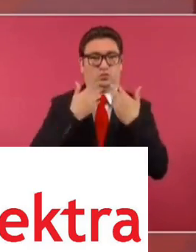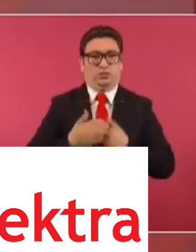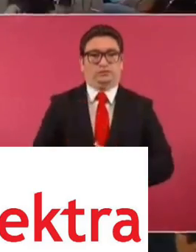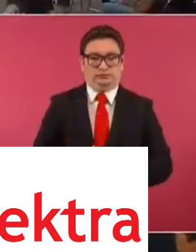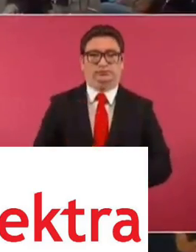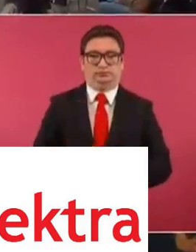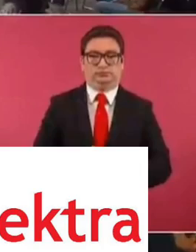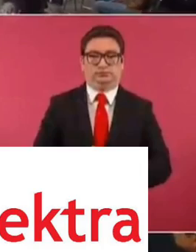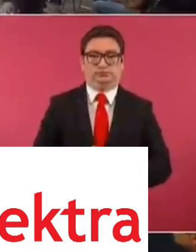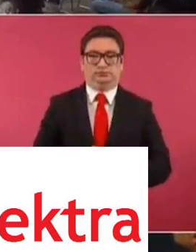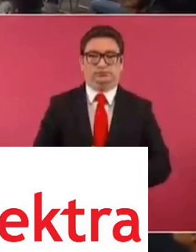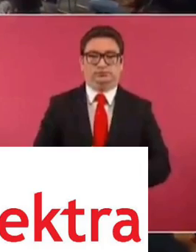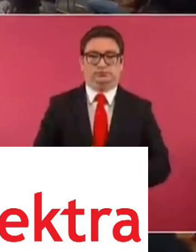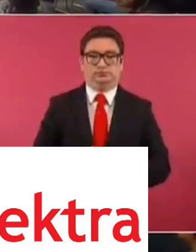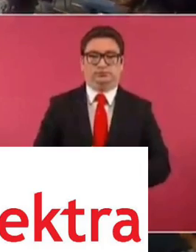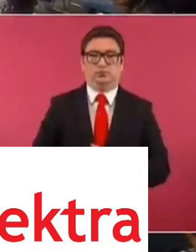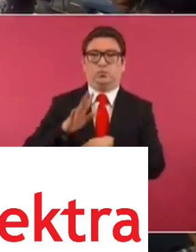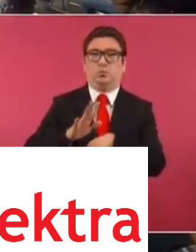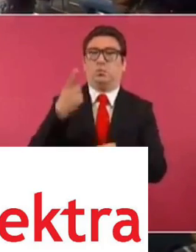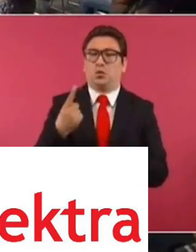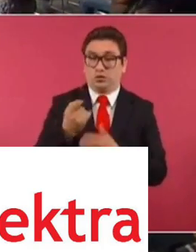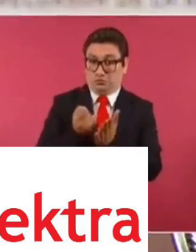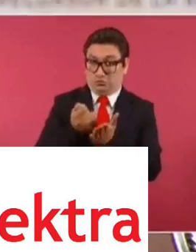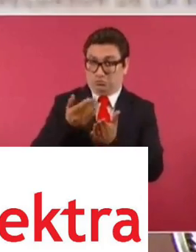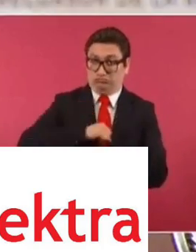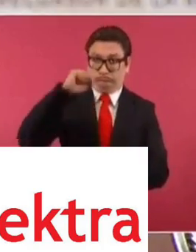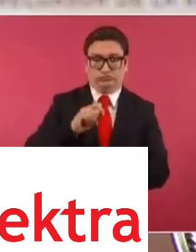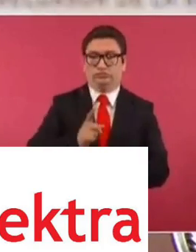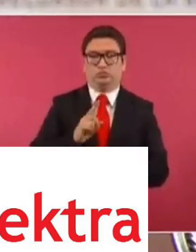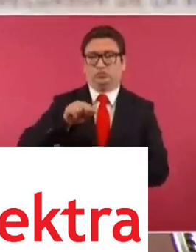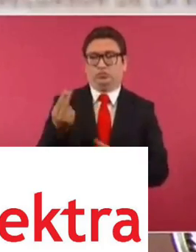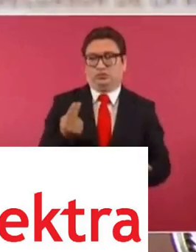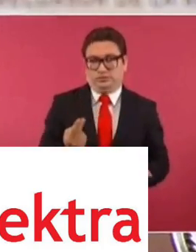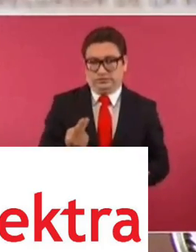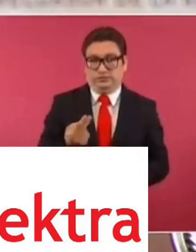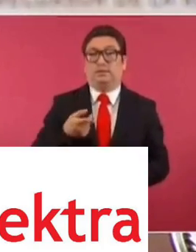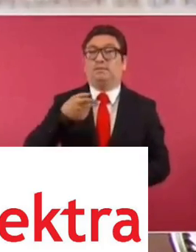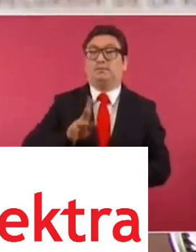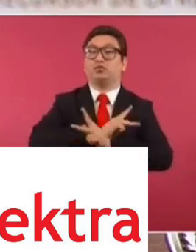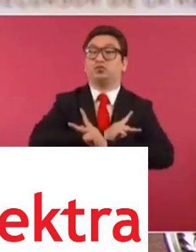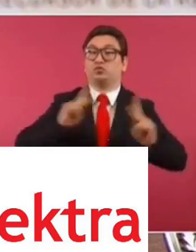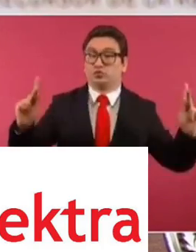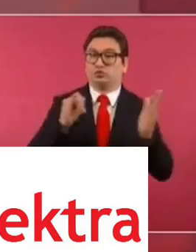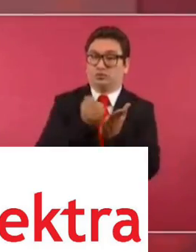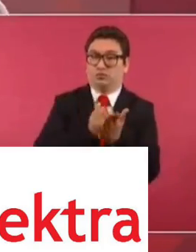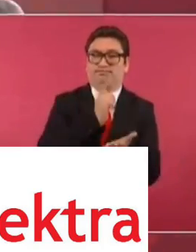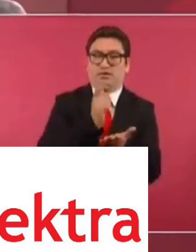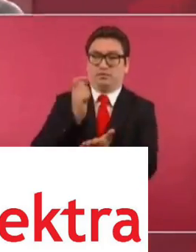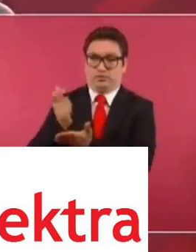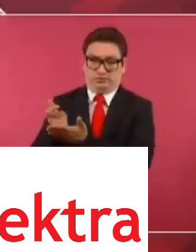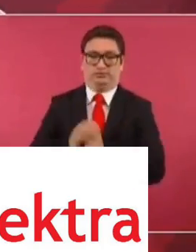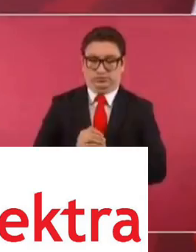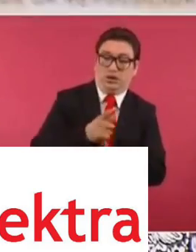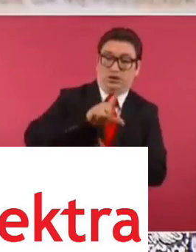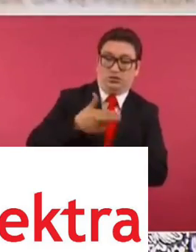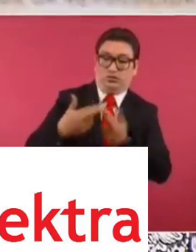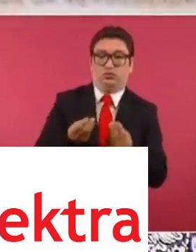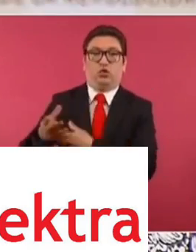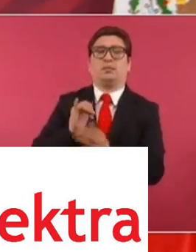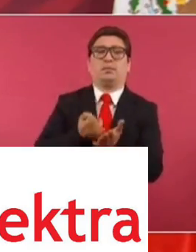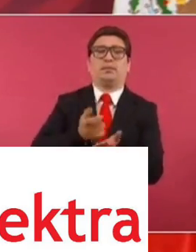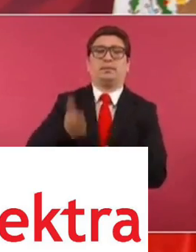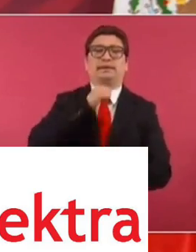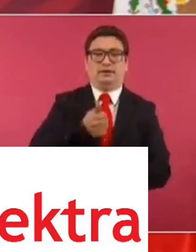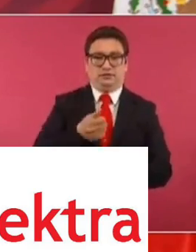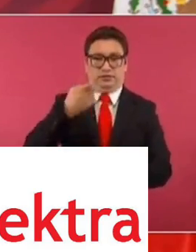derechos. Datos. Porque no hace falta. Siempre y cuando no haya evasión fiscal. Siempre y cuando no haya privilegios fiscales. Donación de